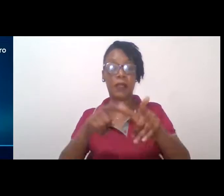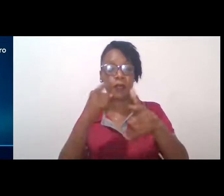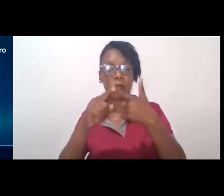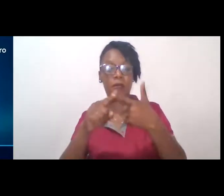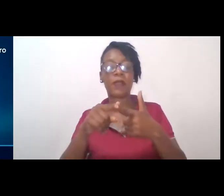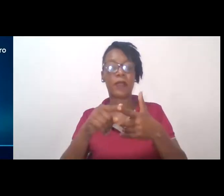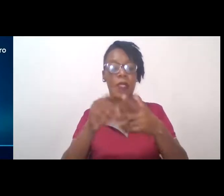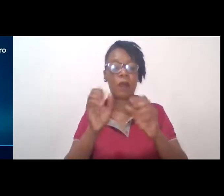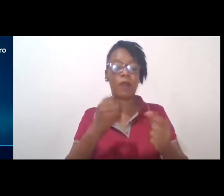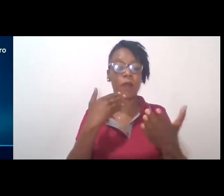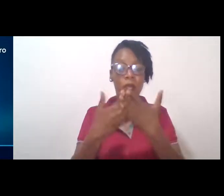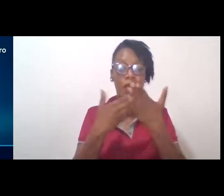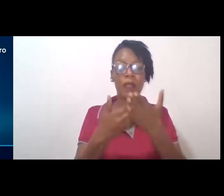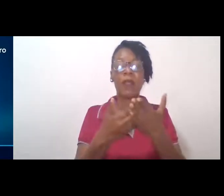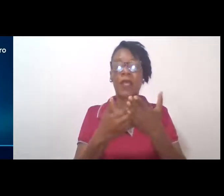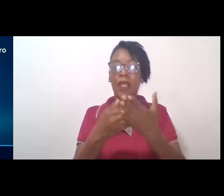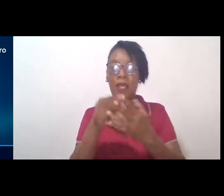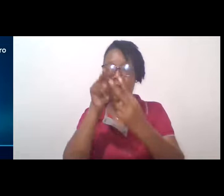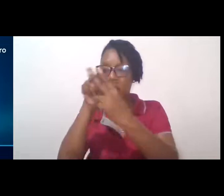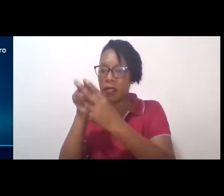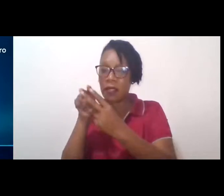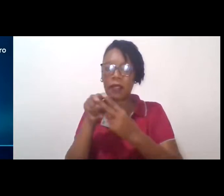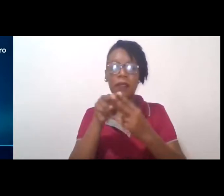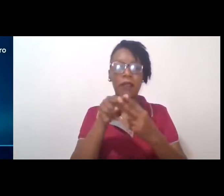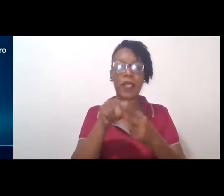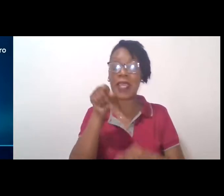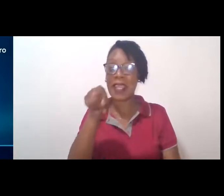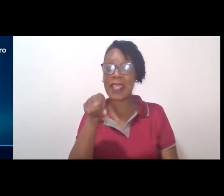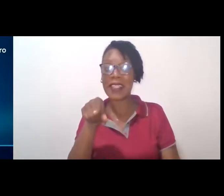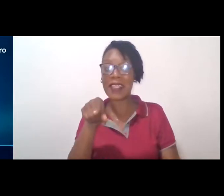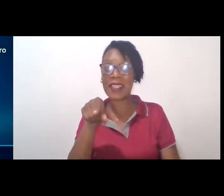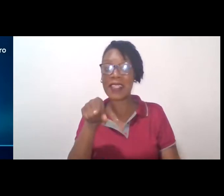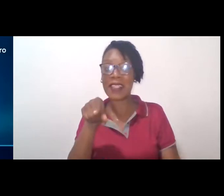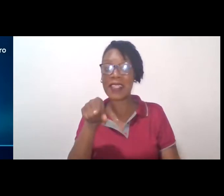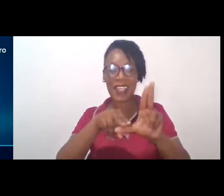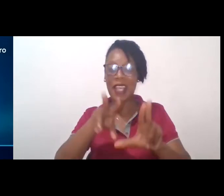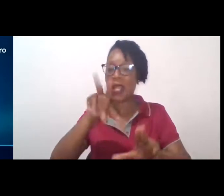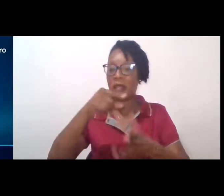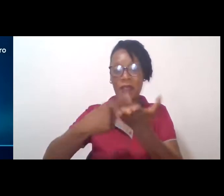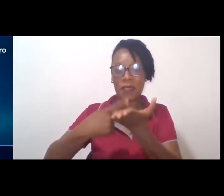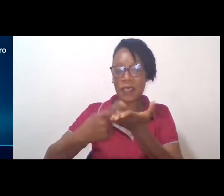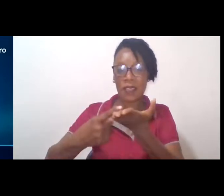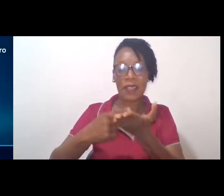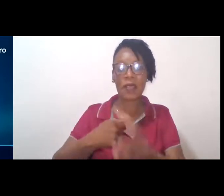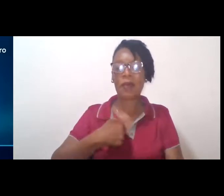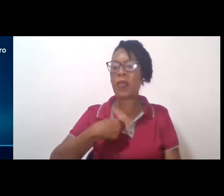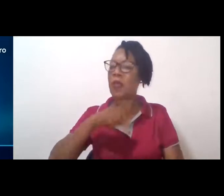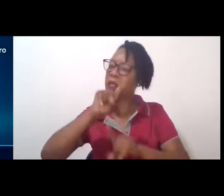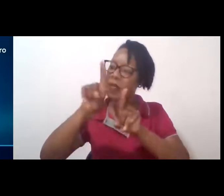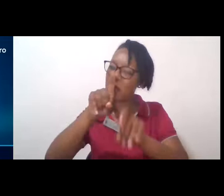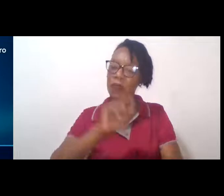donde él va a estar. Y eso de la silla, no se lo discuto porque yo les pregunto a